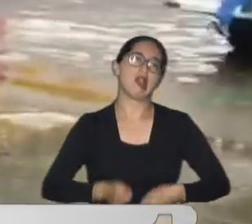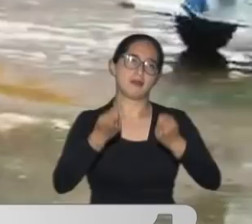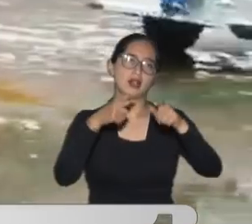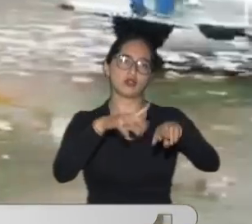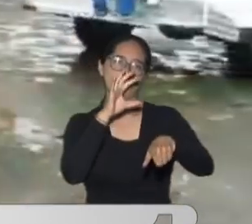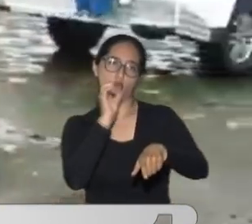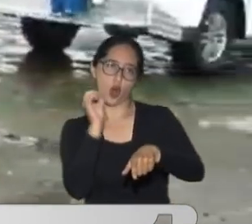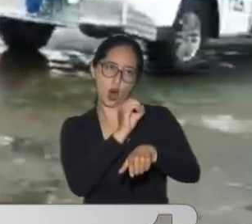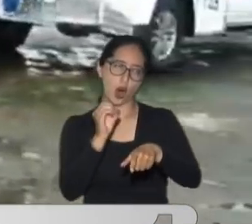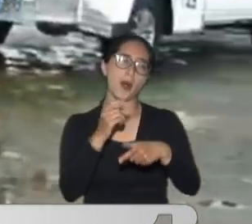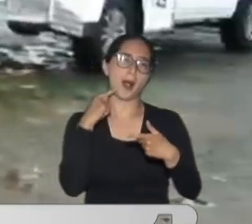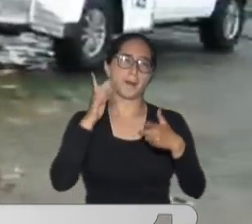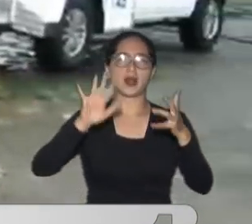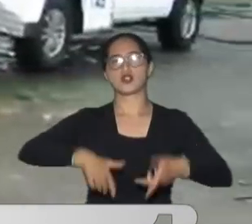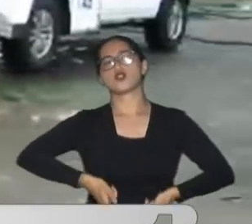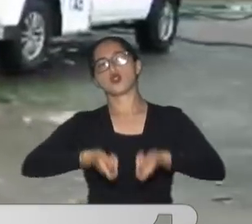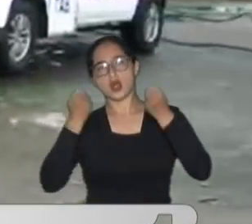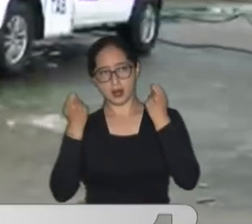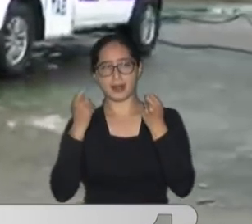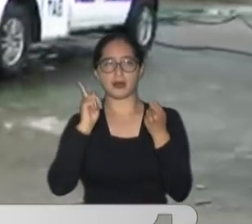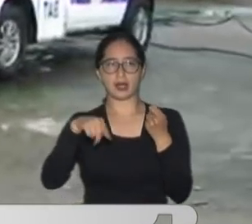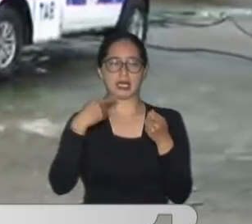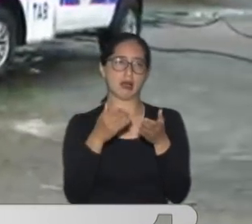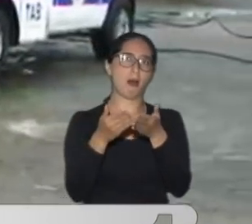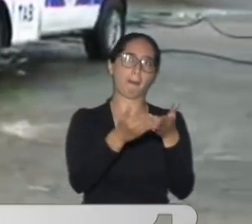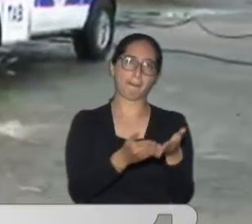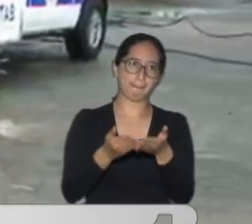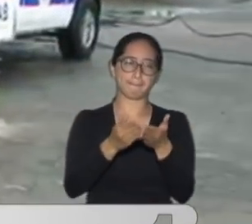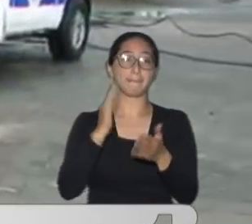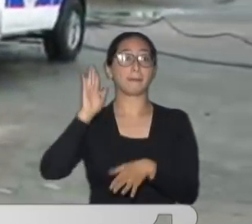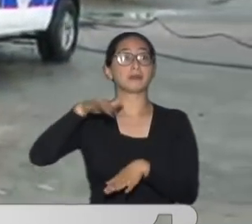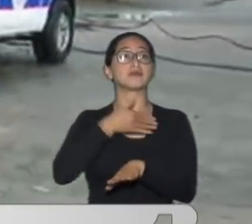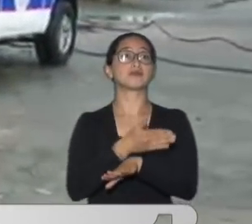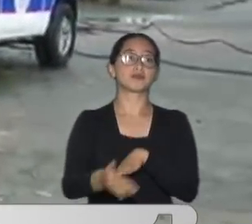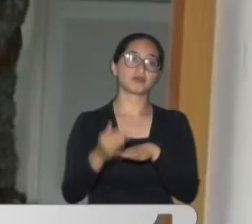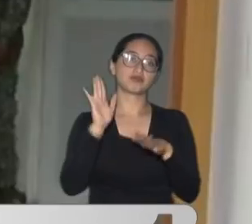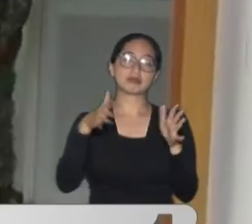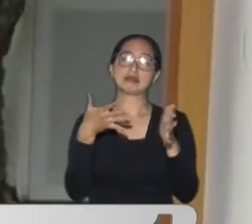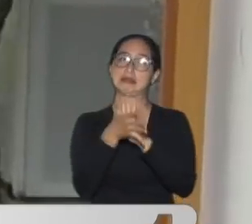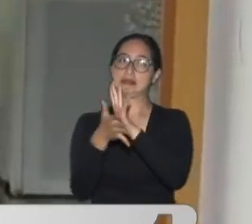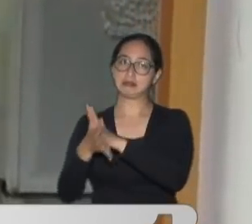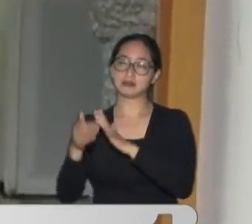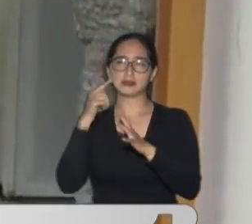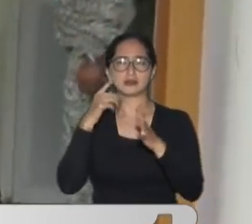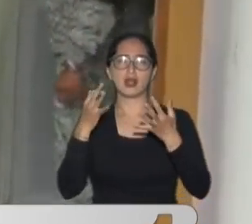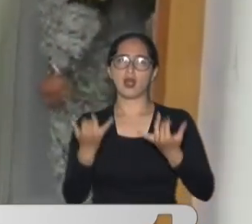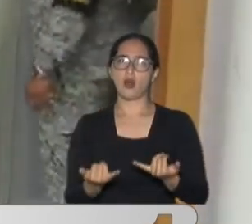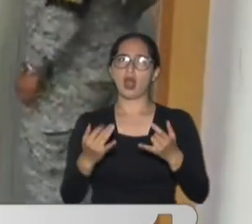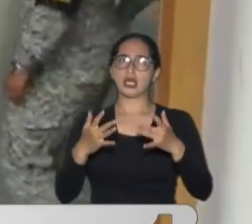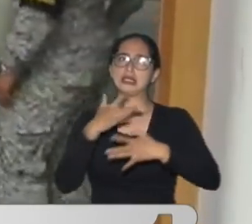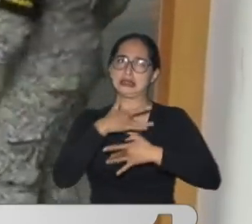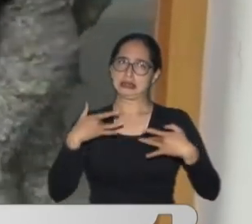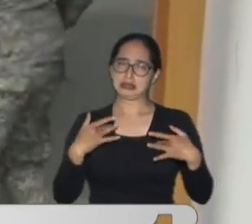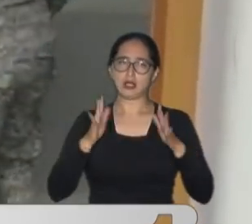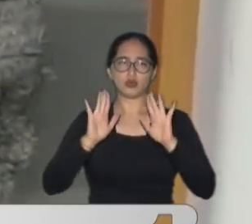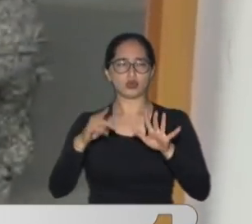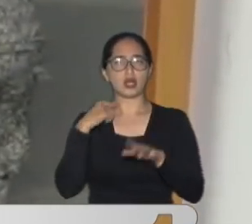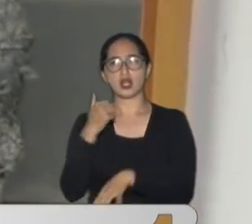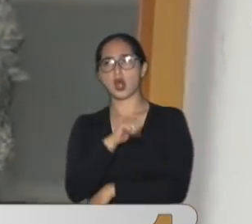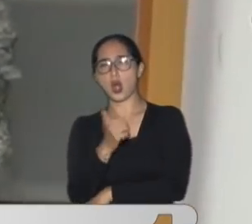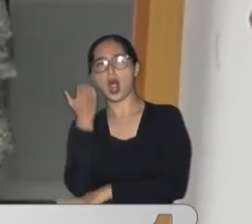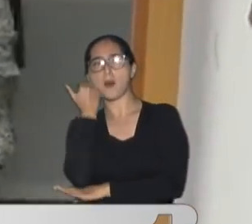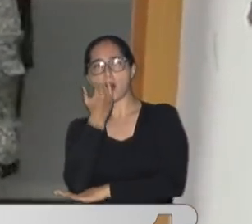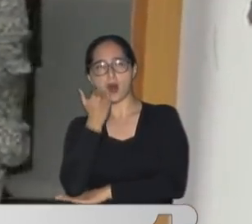asistencial del puerto de Buenaventura después de sufrir politraumatismos en su cuerpo y en su cráneo durante una riña en